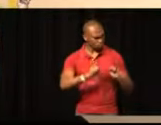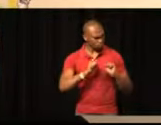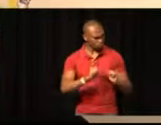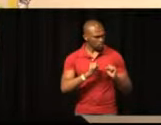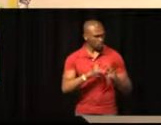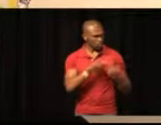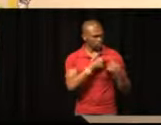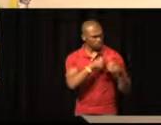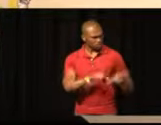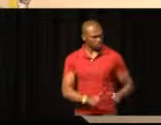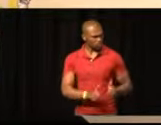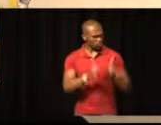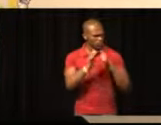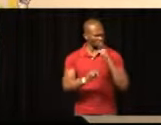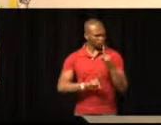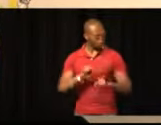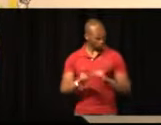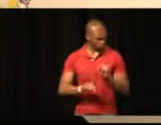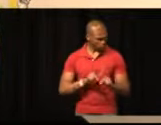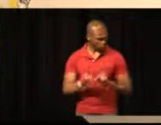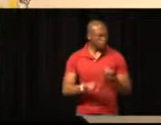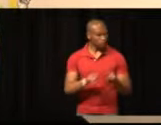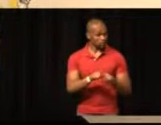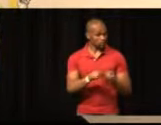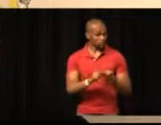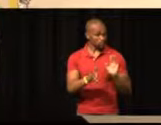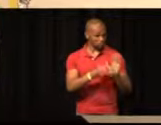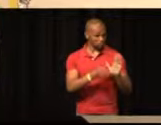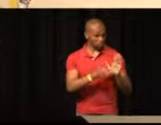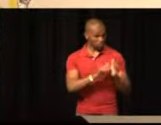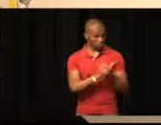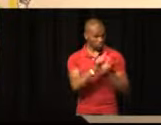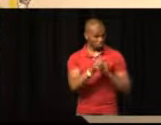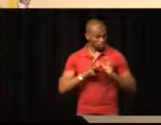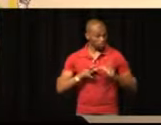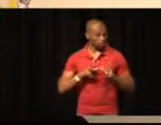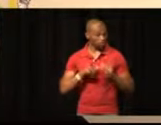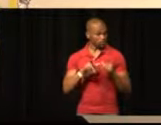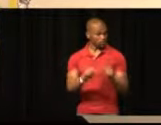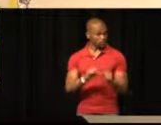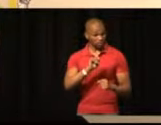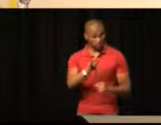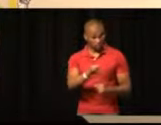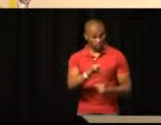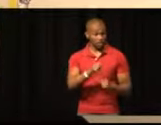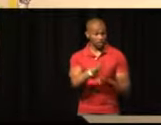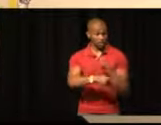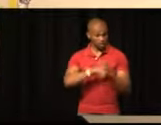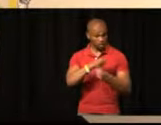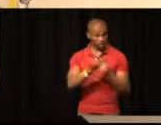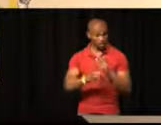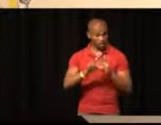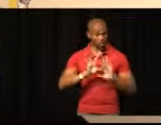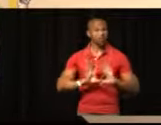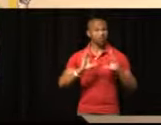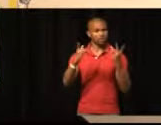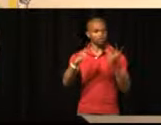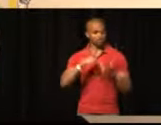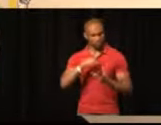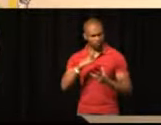Fútbol, Olimpiadas. ¿Habría entonces un legado positivo para la población en las propuestas de deporte para todos en los años